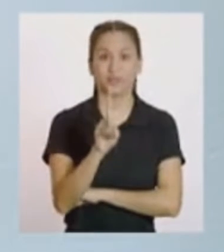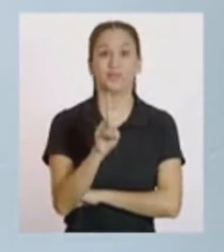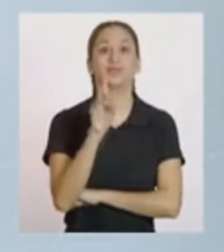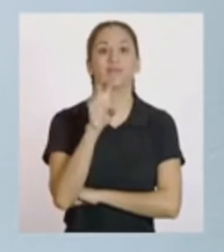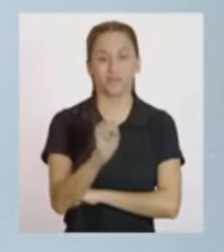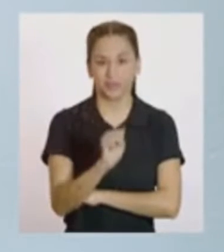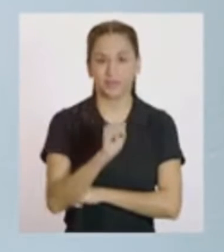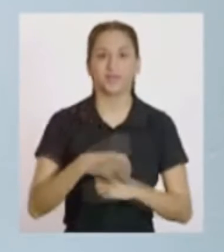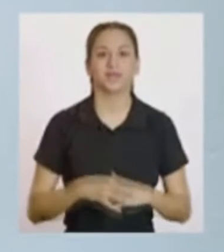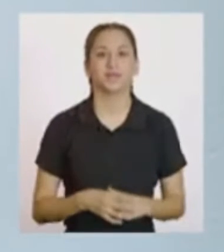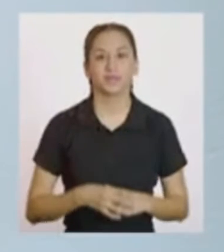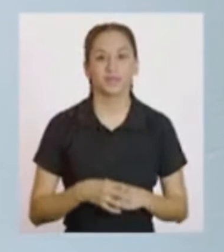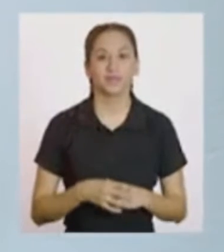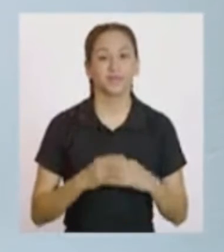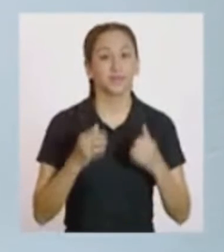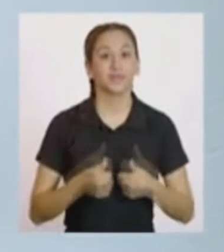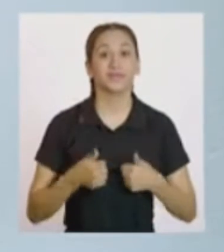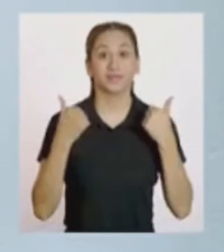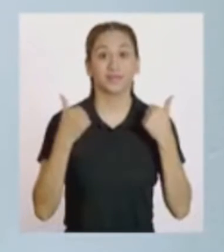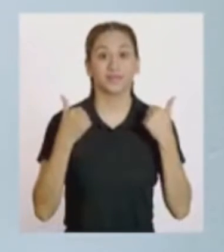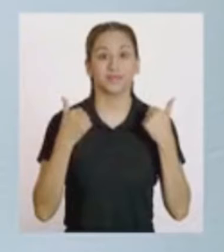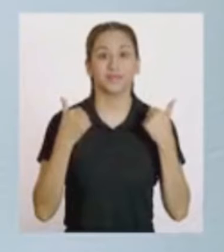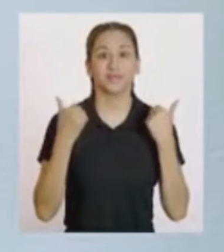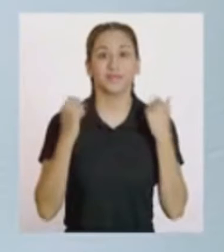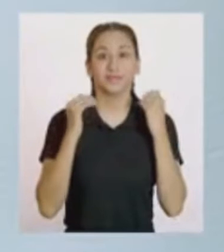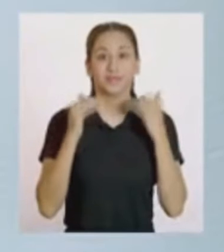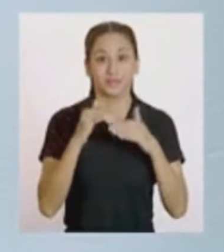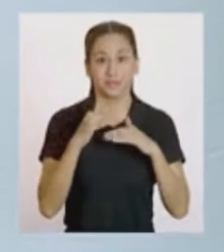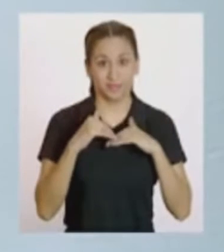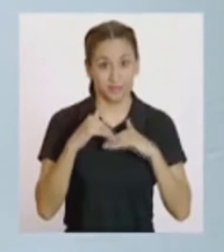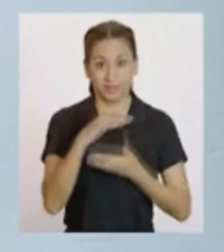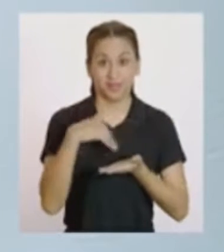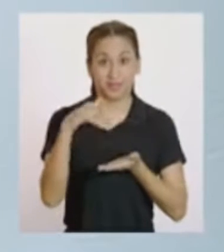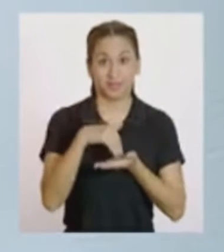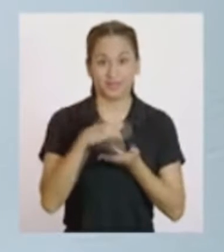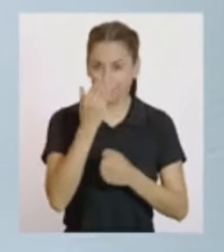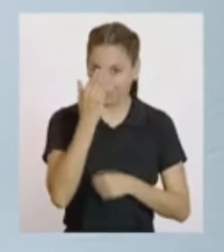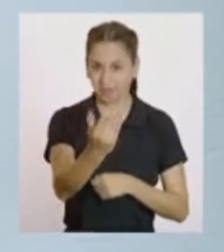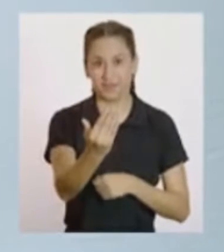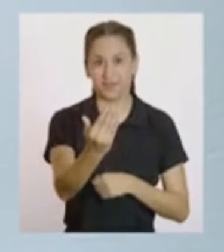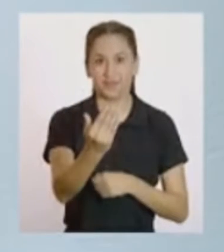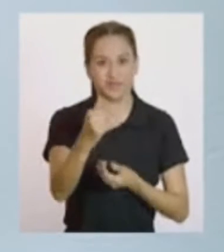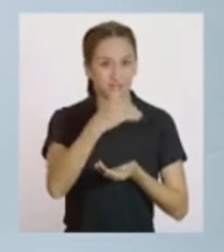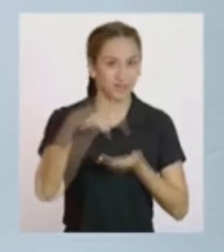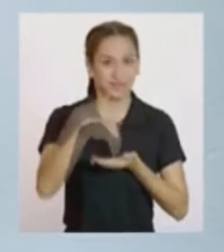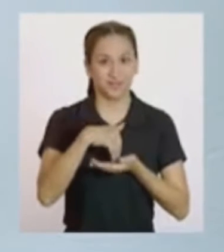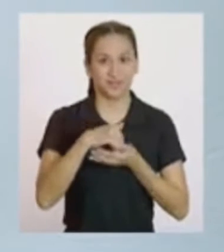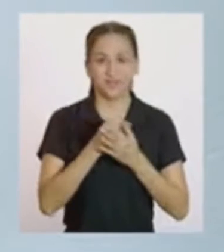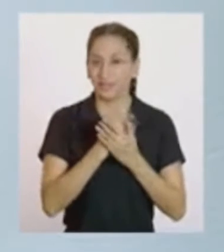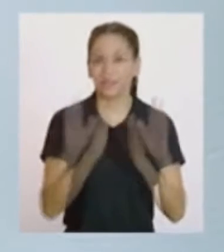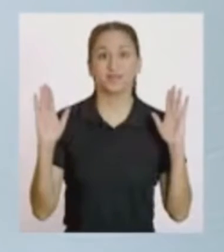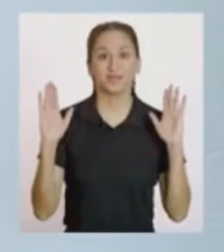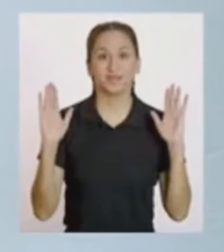2, 1, va. Arriba, centro, adelante, centro,